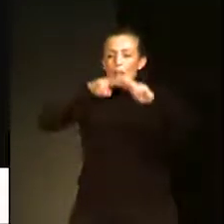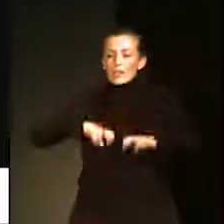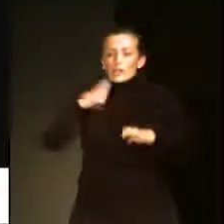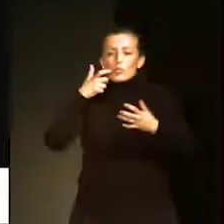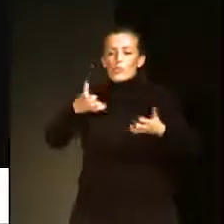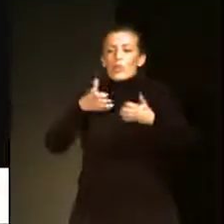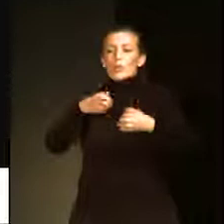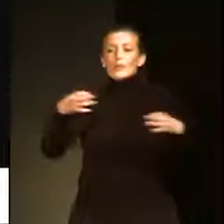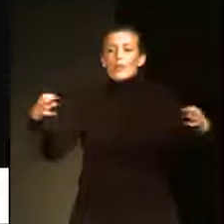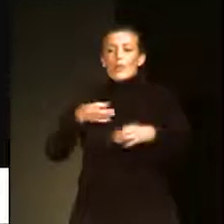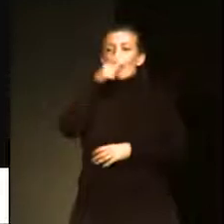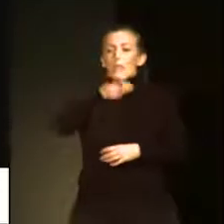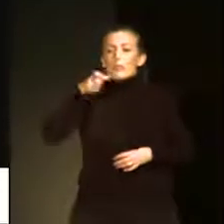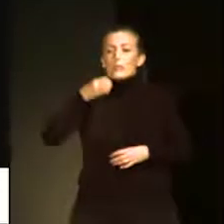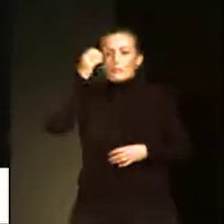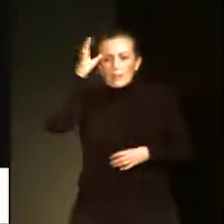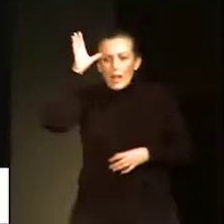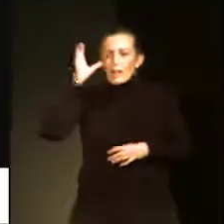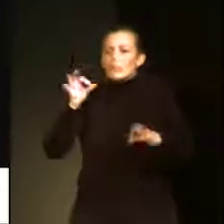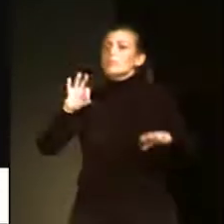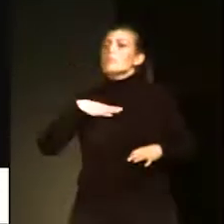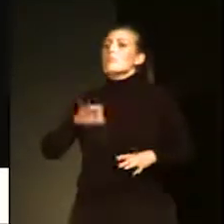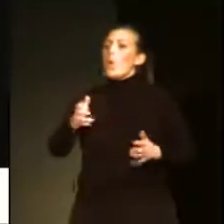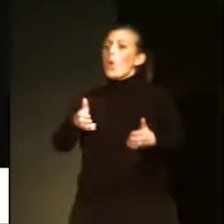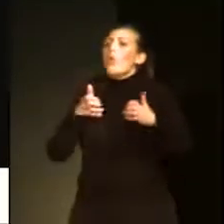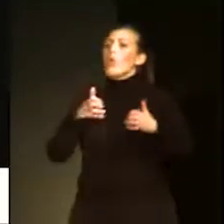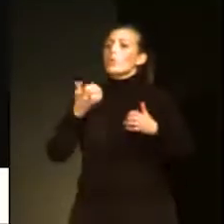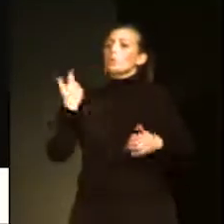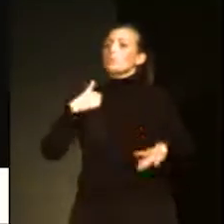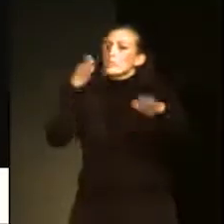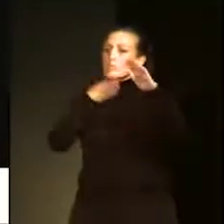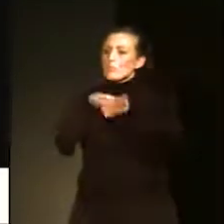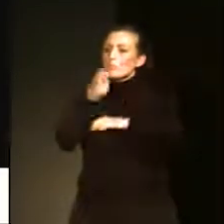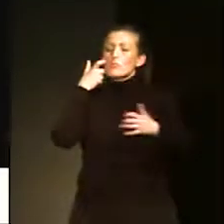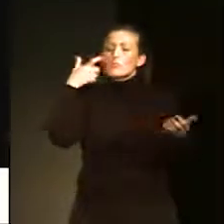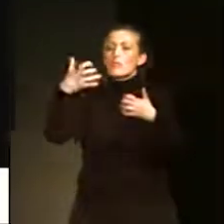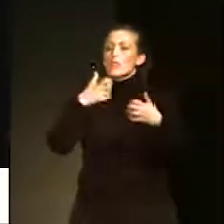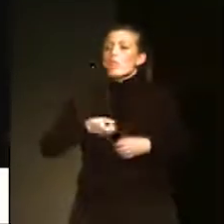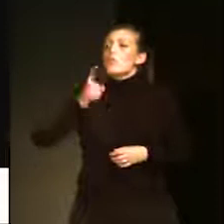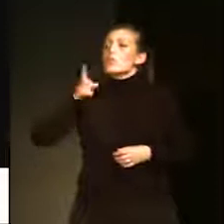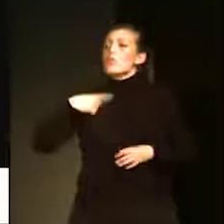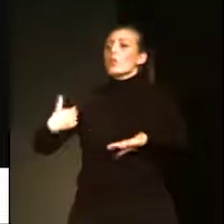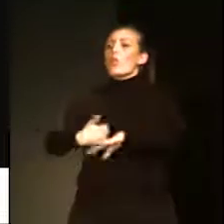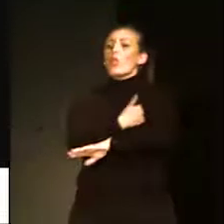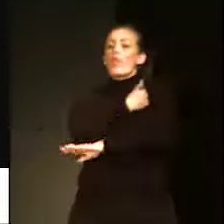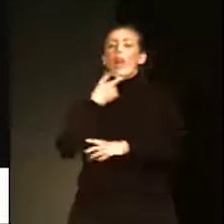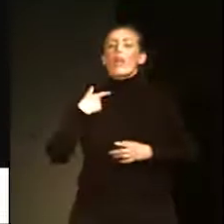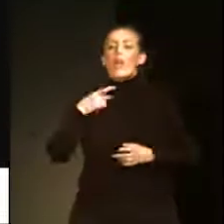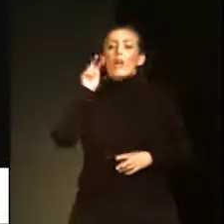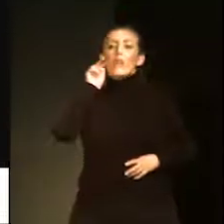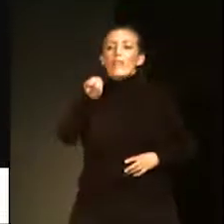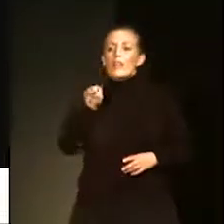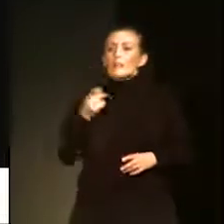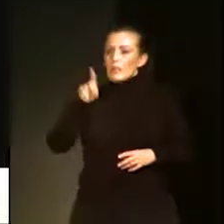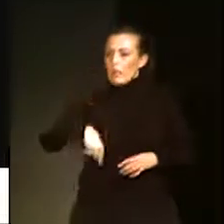que las personas con talento consigan acceder a la creación artística no solo como ciudadanos espectadores,